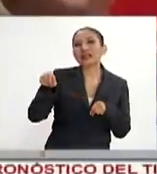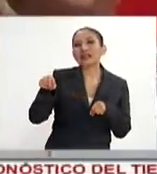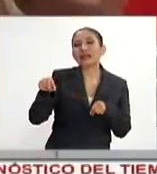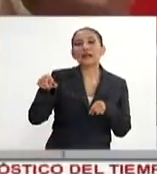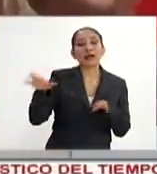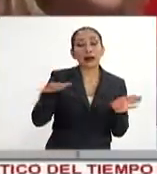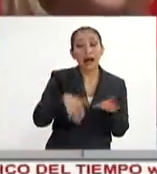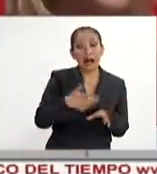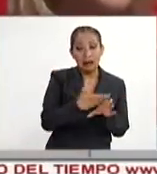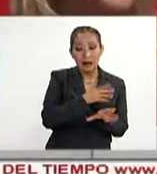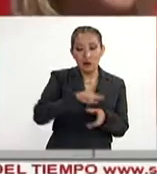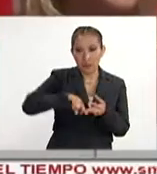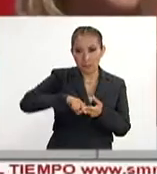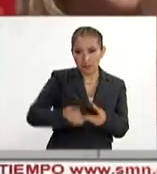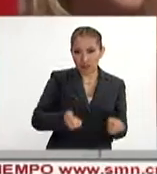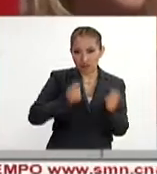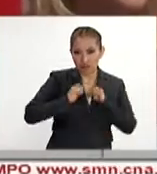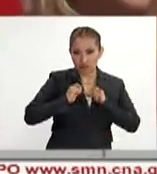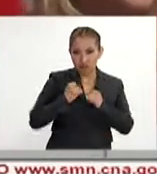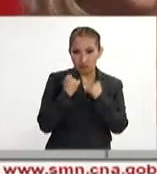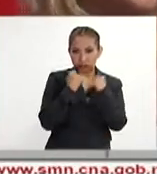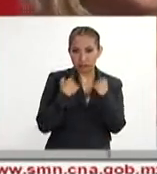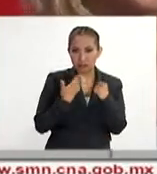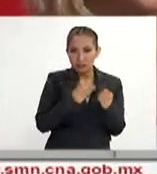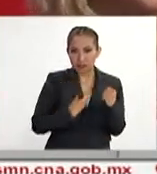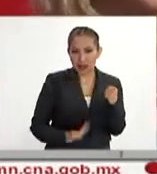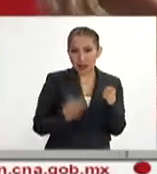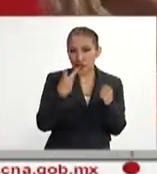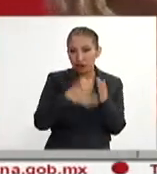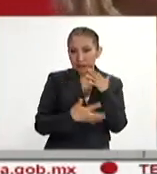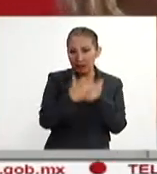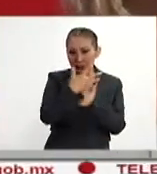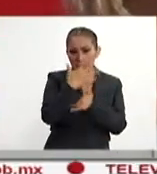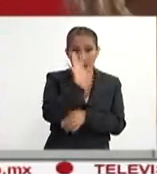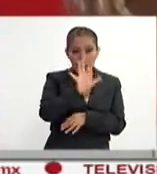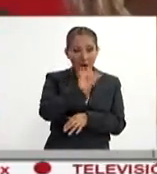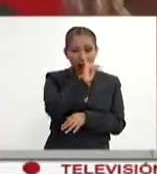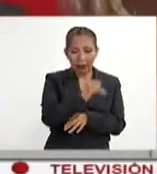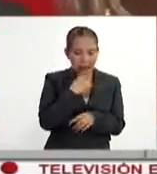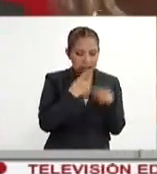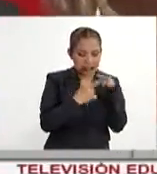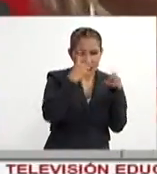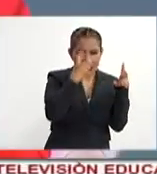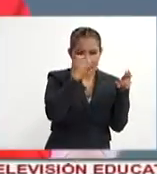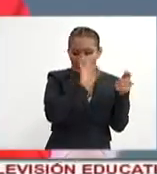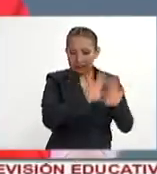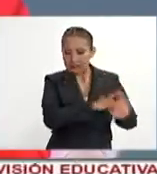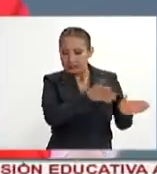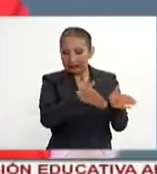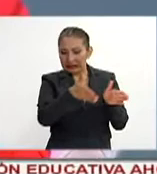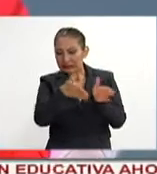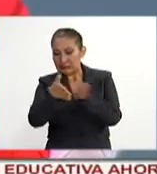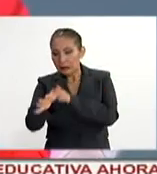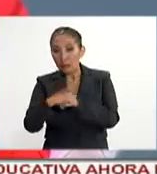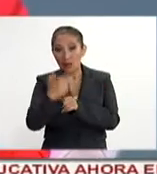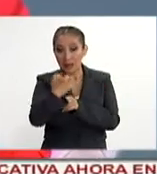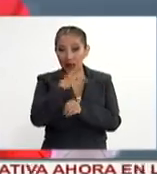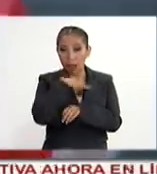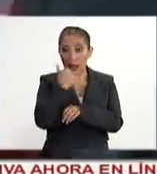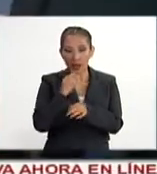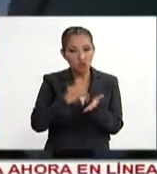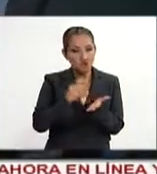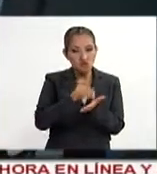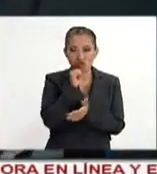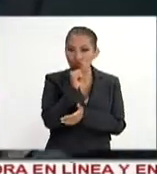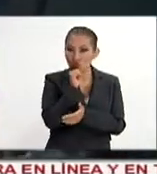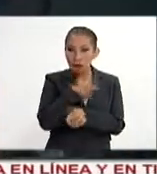sexo. Desde que llegó al poder en 2005, Merkel jamás había querido legislar sobre este tema, razón por la que en Alemania aún